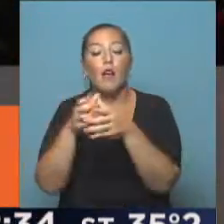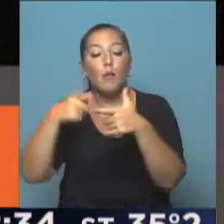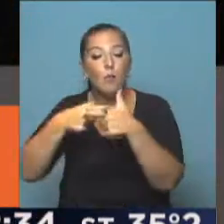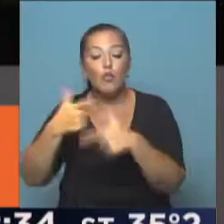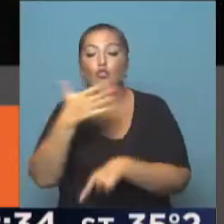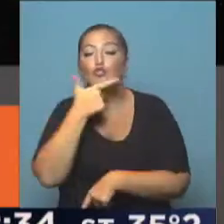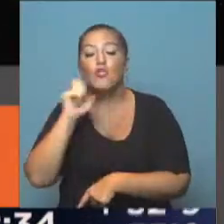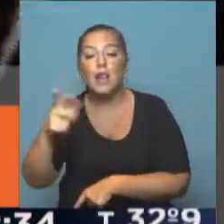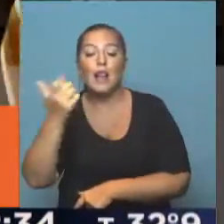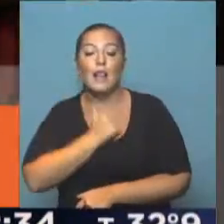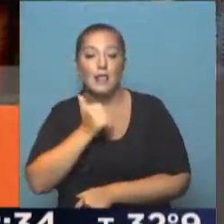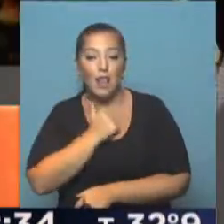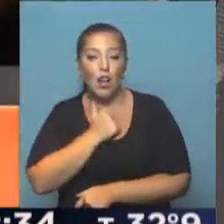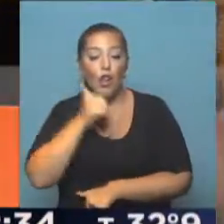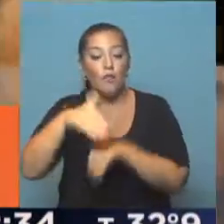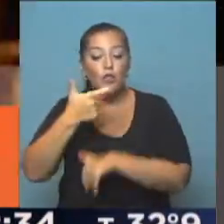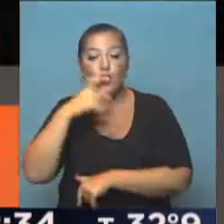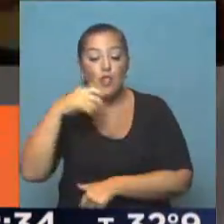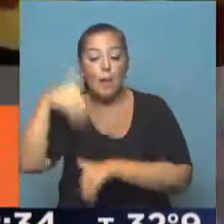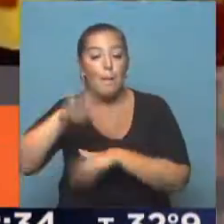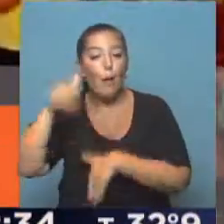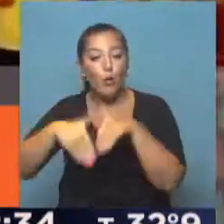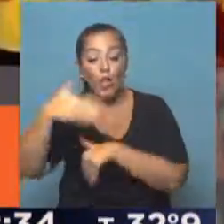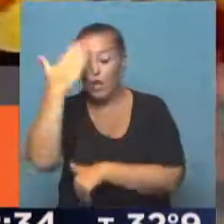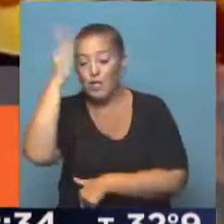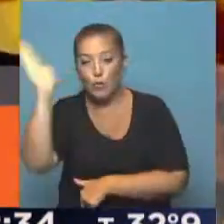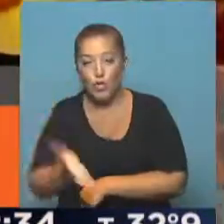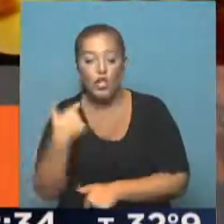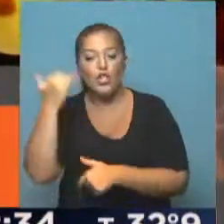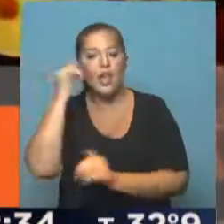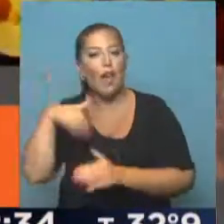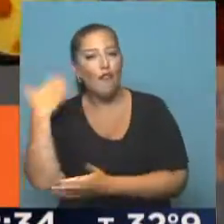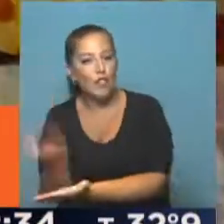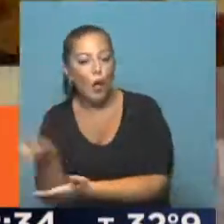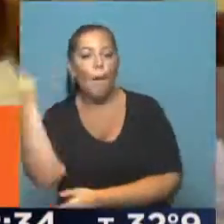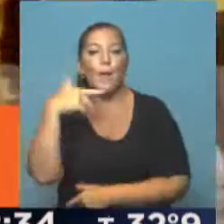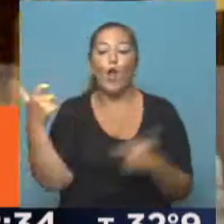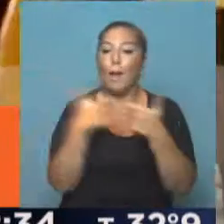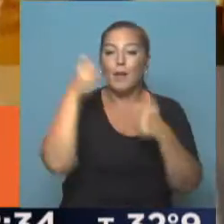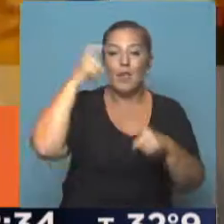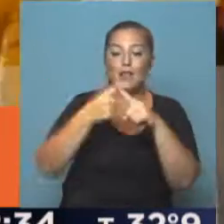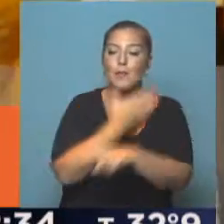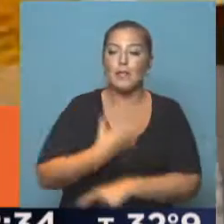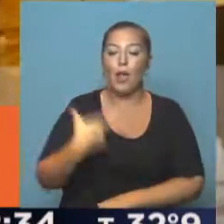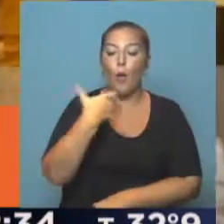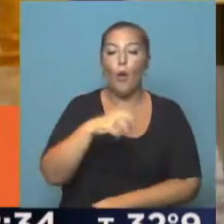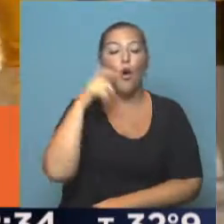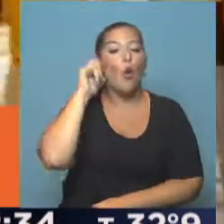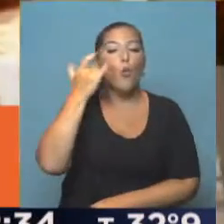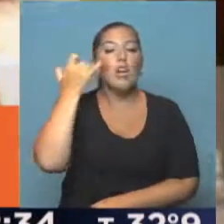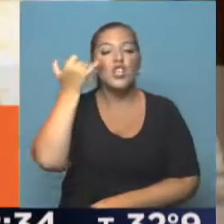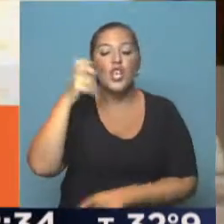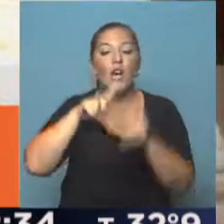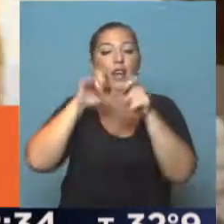votada con el 15,7%, ya se lo ofreció. No obstante, el empresario y expresidente del Banco Guayaquil